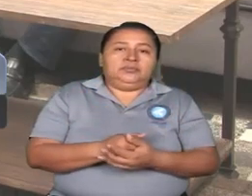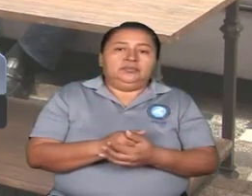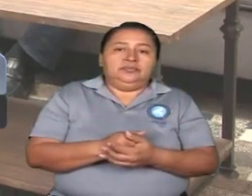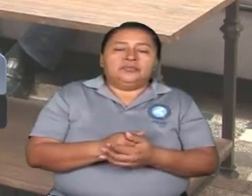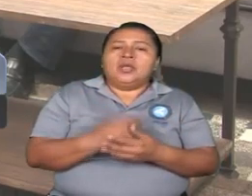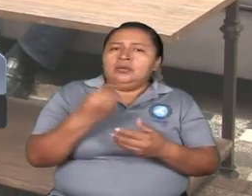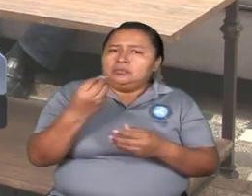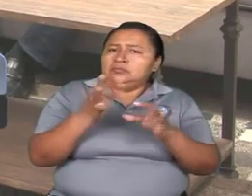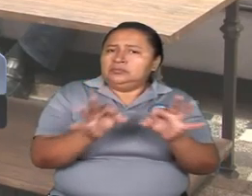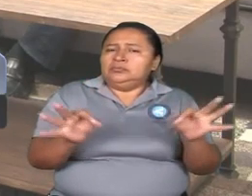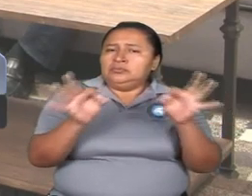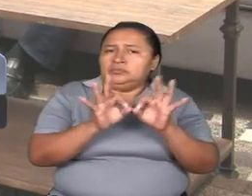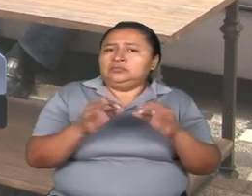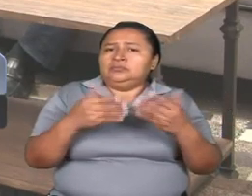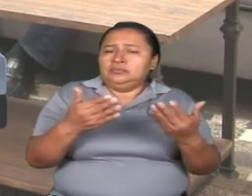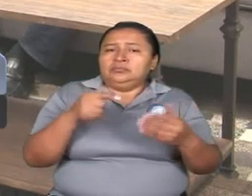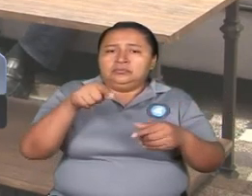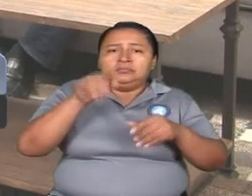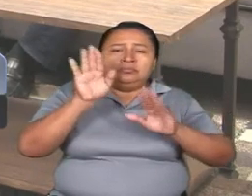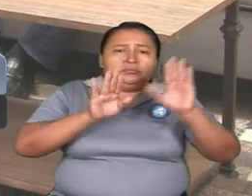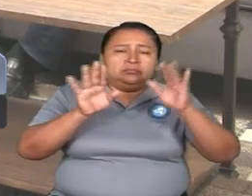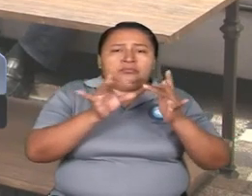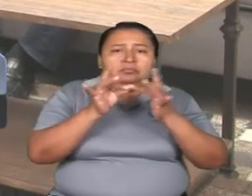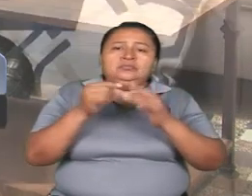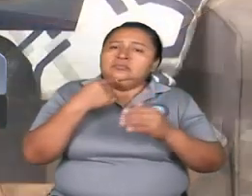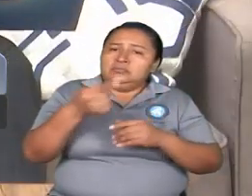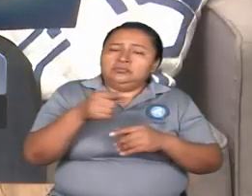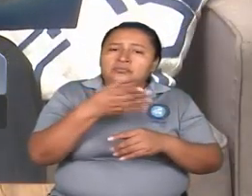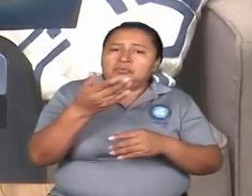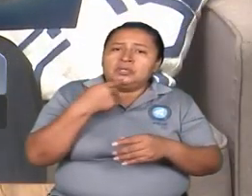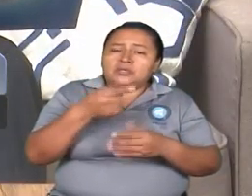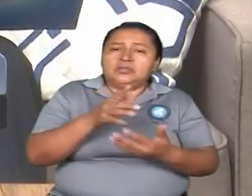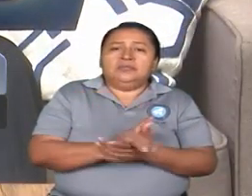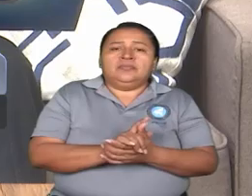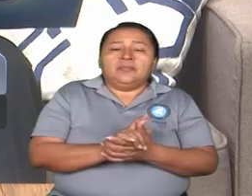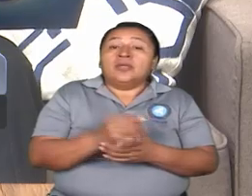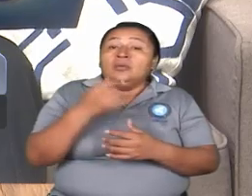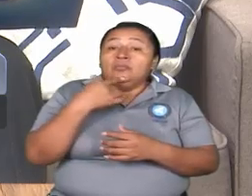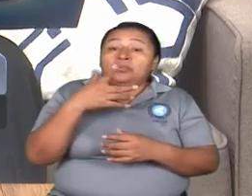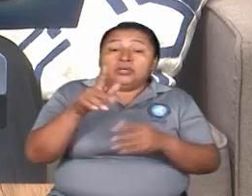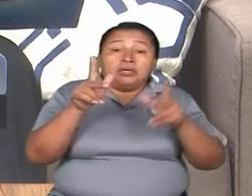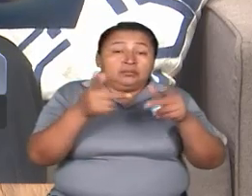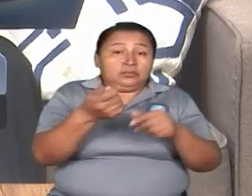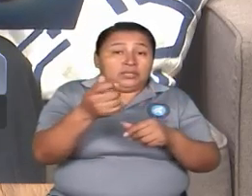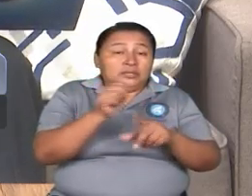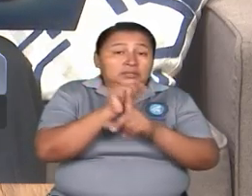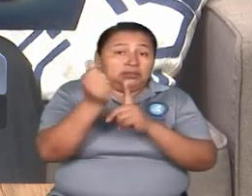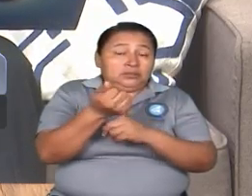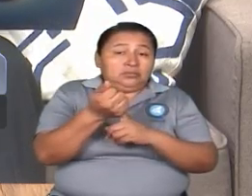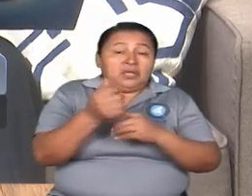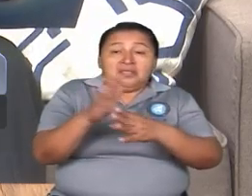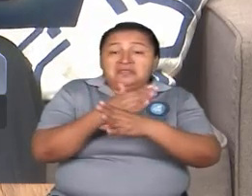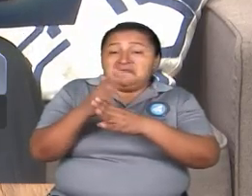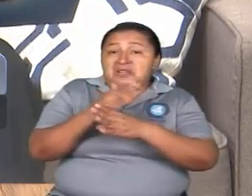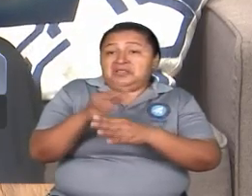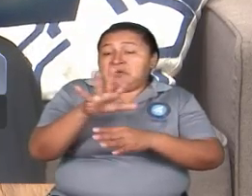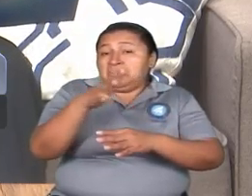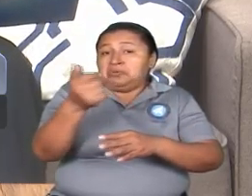es muy importante también esa particularidad que usted plantea, porque el canal parlamentario, a diferencia de los otros canales en la